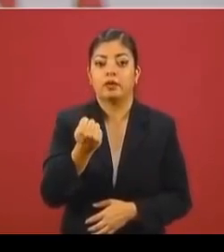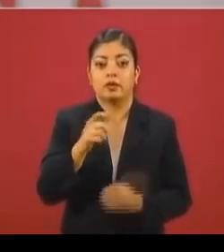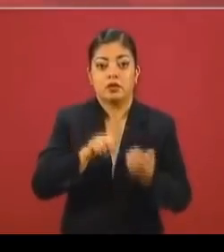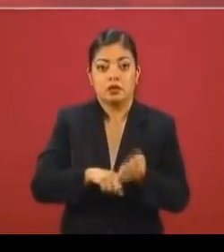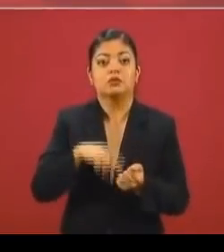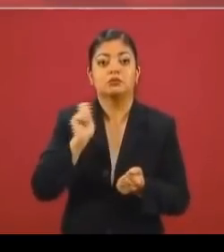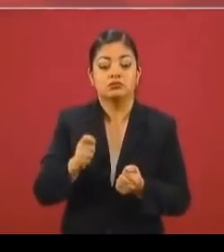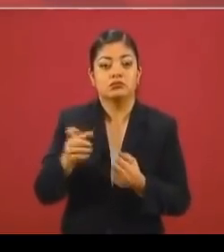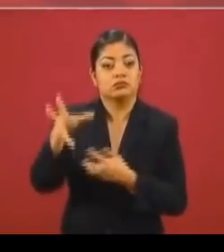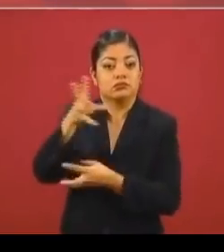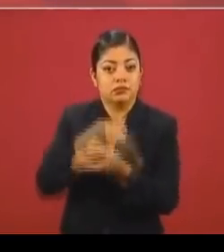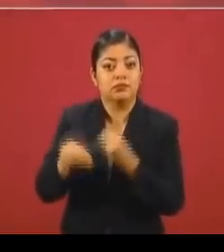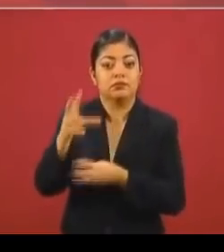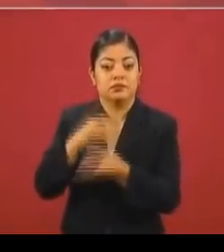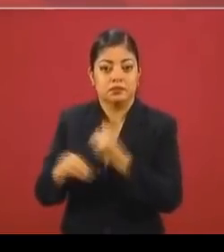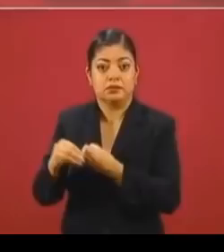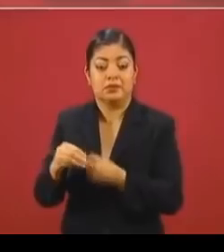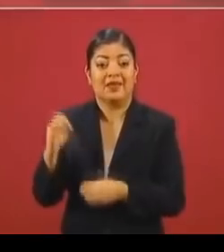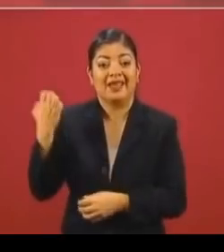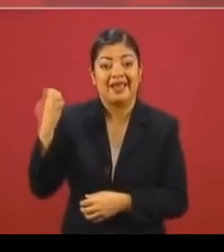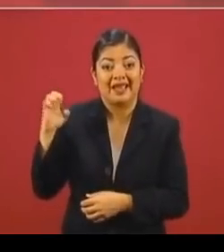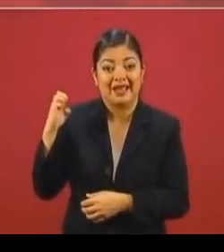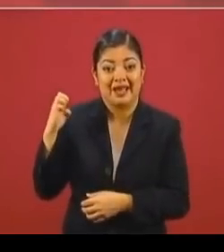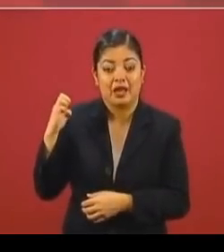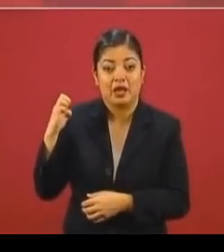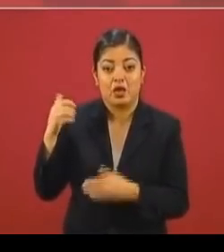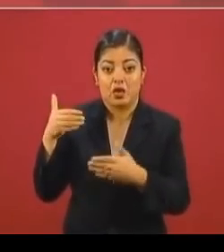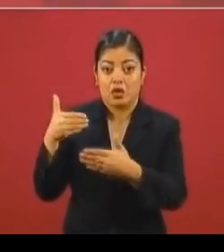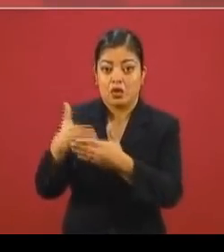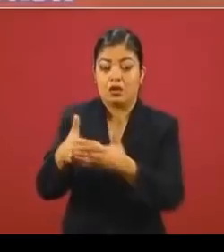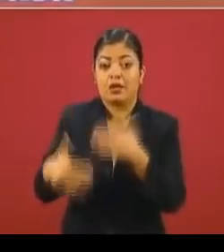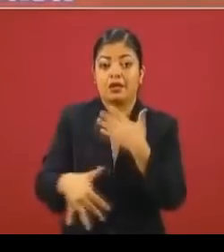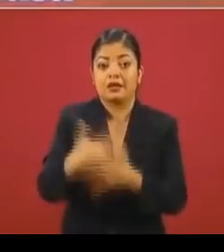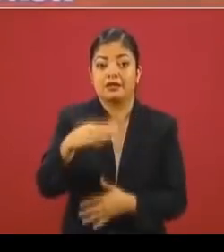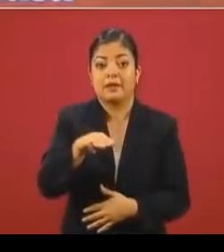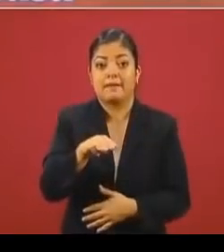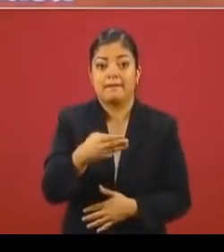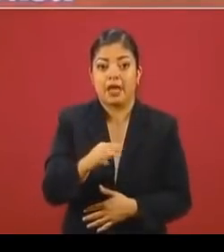recaudación, de enero al 15 de mayo.